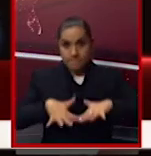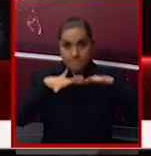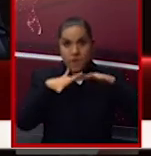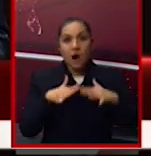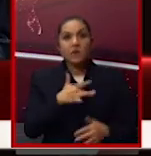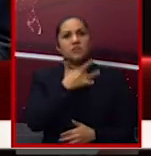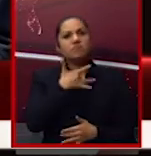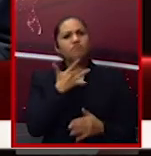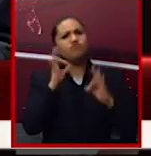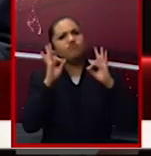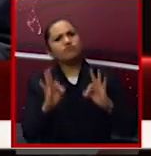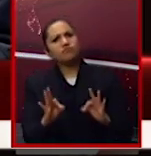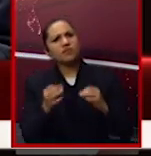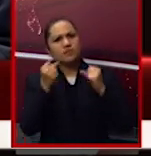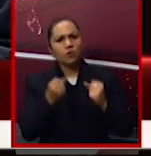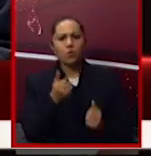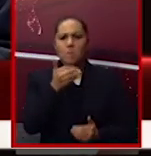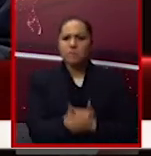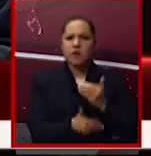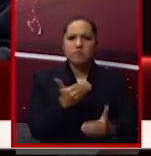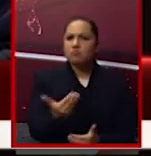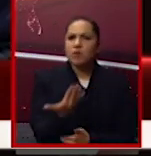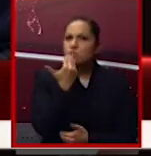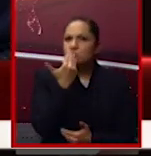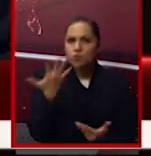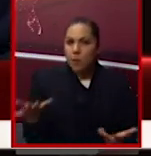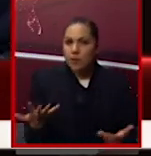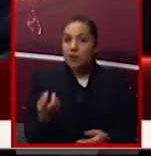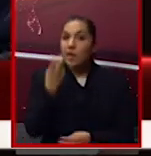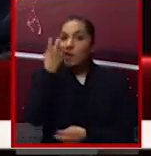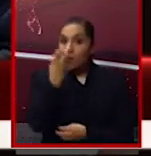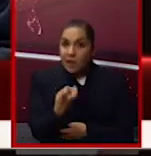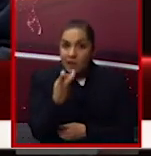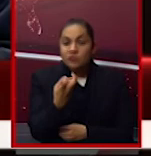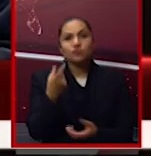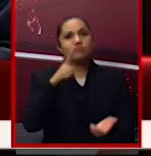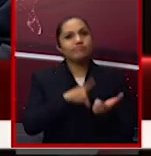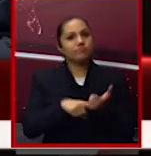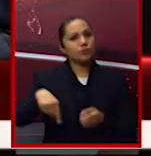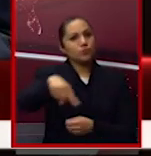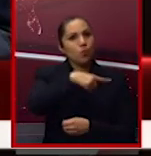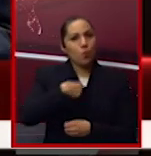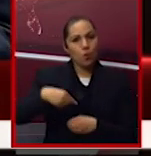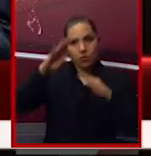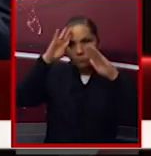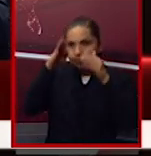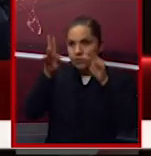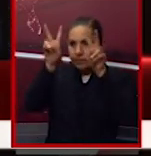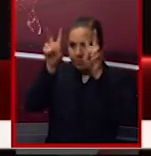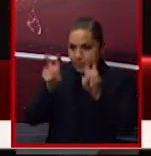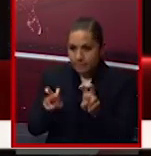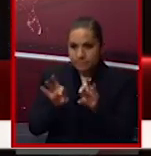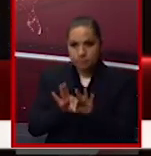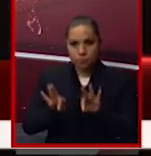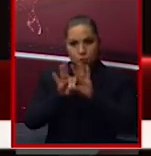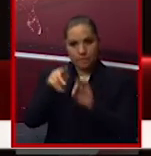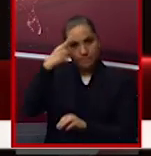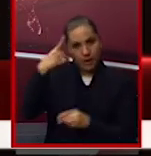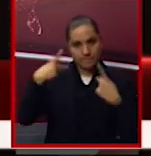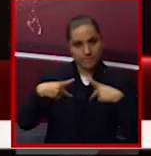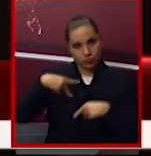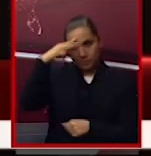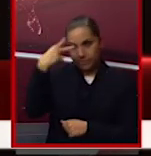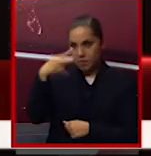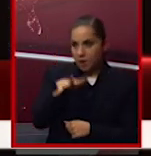eso, lamentablemente, nos aleja de concentrarnos en los temas que le interesan